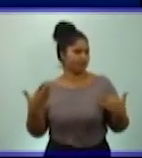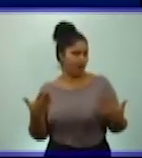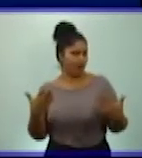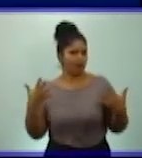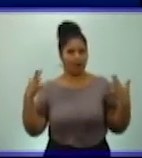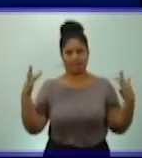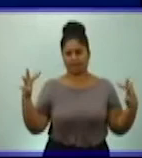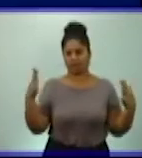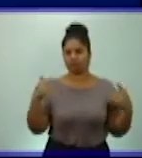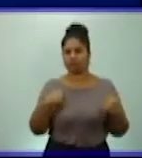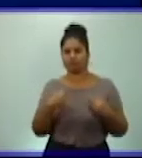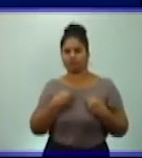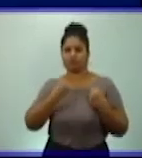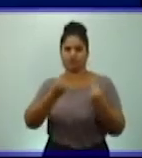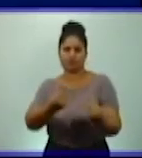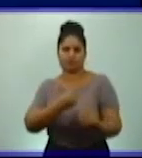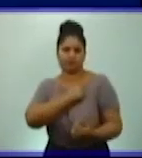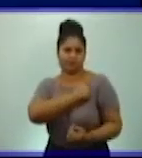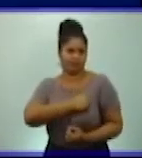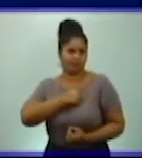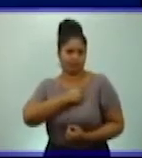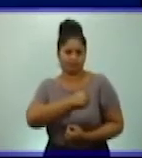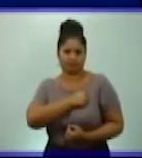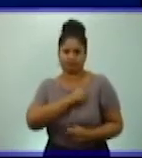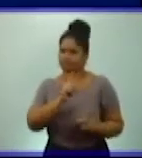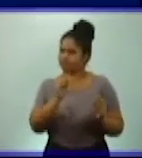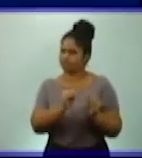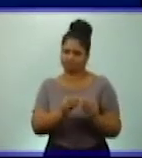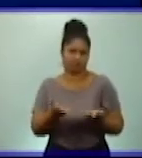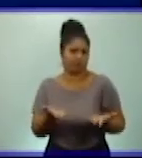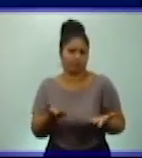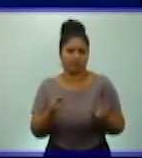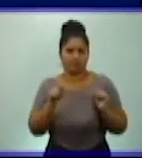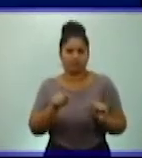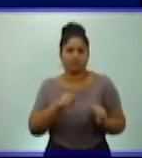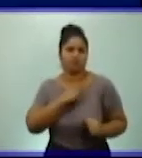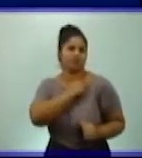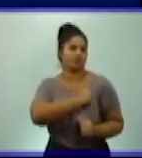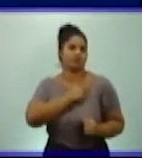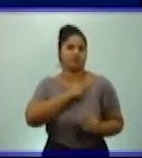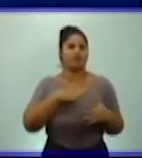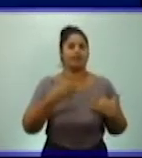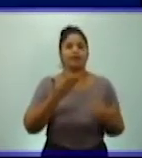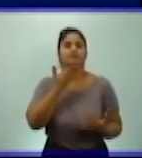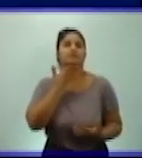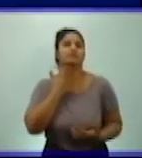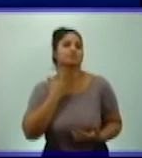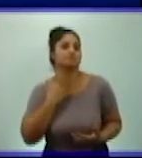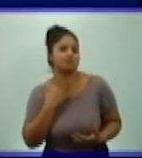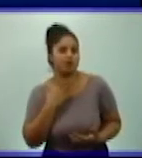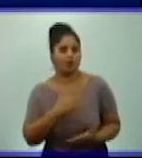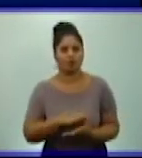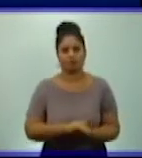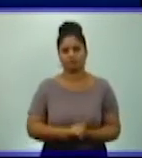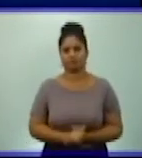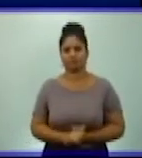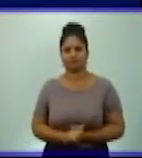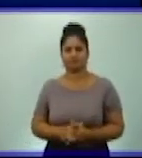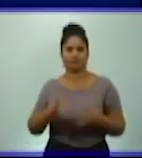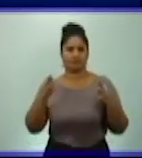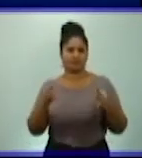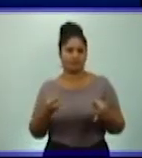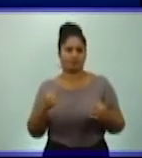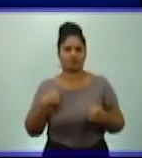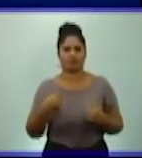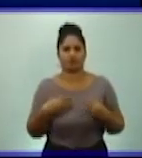mi amor, no te estoy entregando todo lo que siento por ti, no te estoy entregando mi alma, no te estoy entregando mi cuerpo, sino que te estoy entregando mi